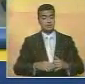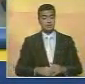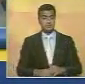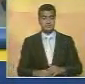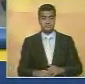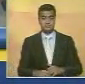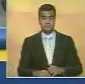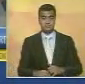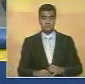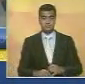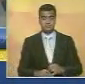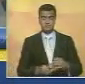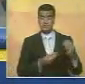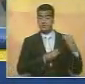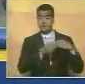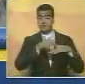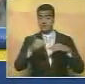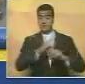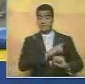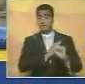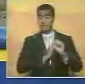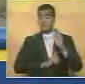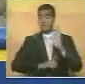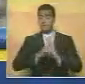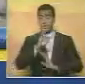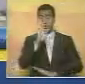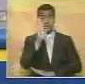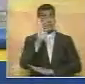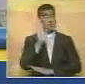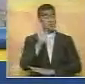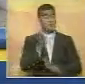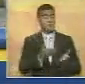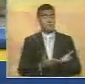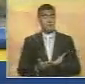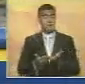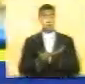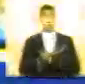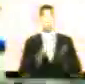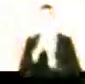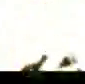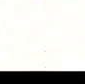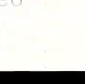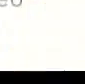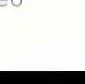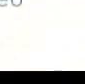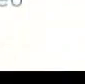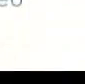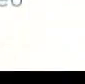irreversible. La también directora nacional de las Fuerzas del Progreso juramentó a educadores con Capriles.